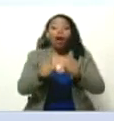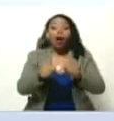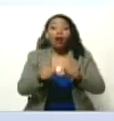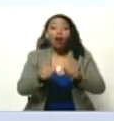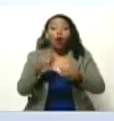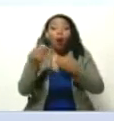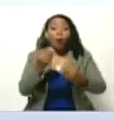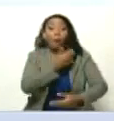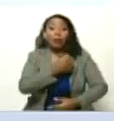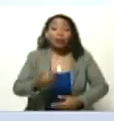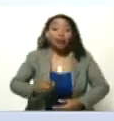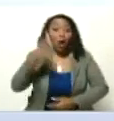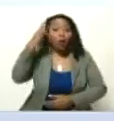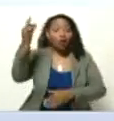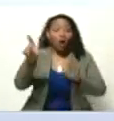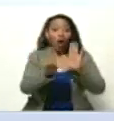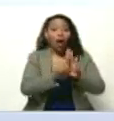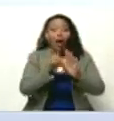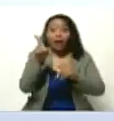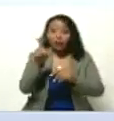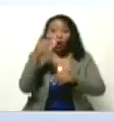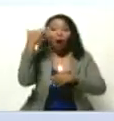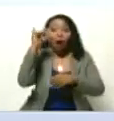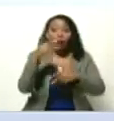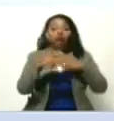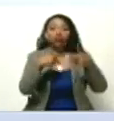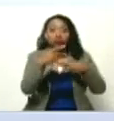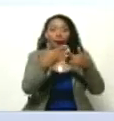Legislativo, es seguro que tiene un procedimiento abierto.